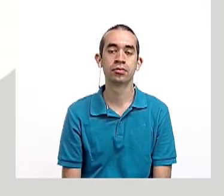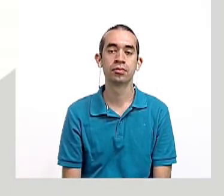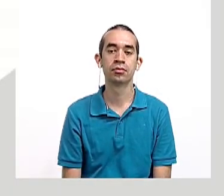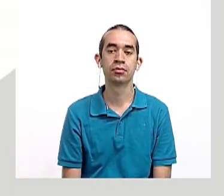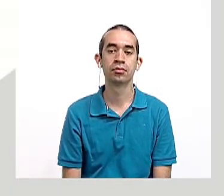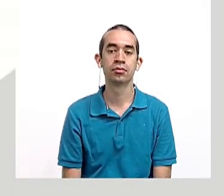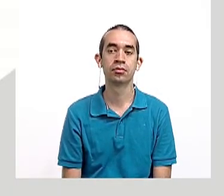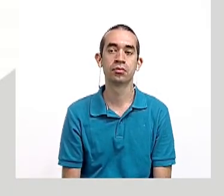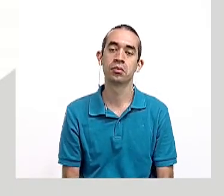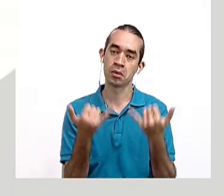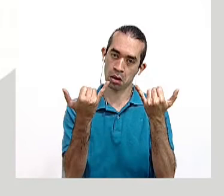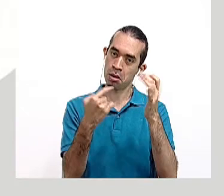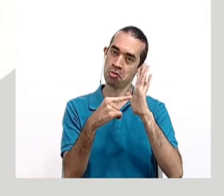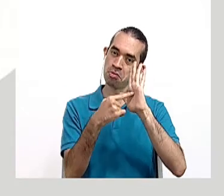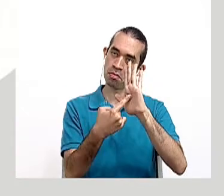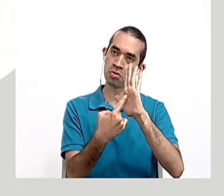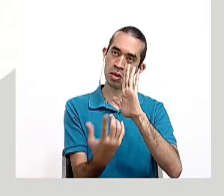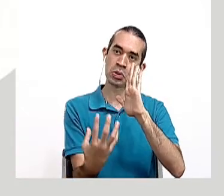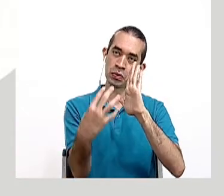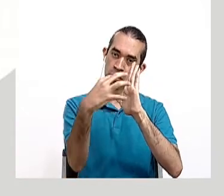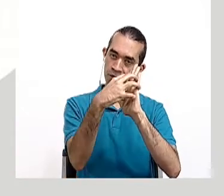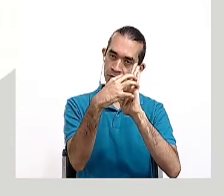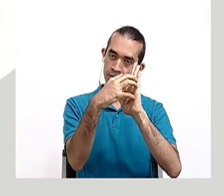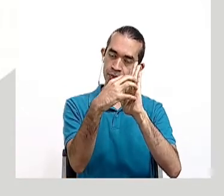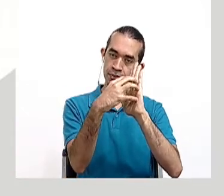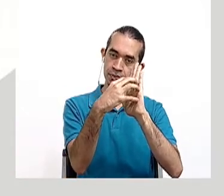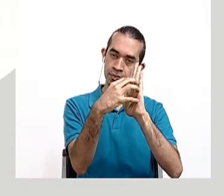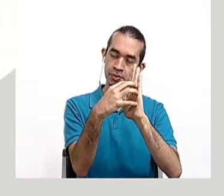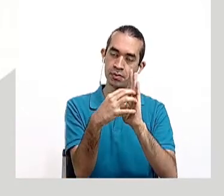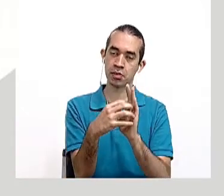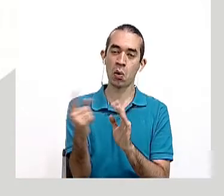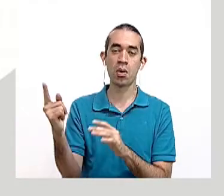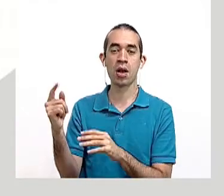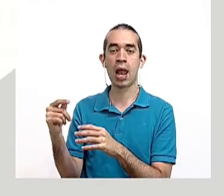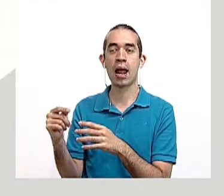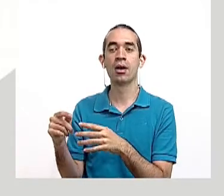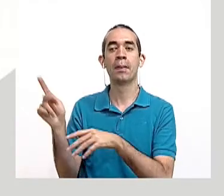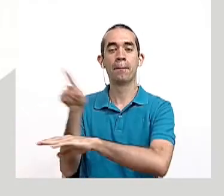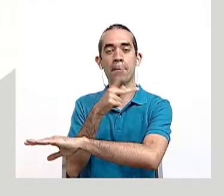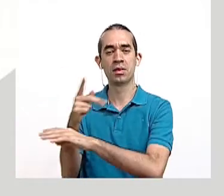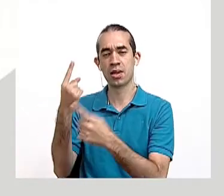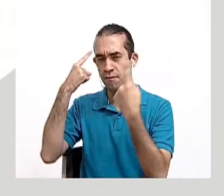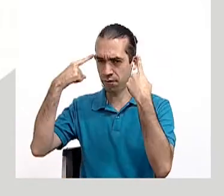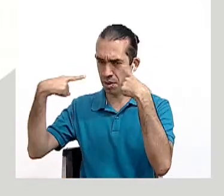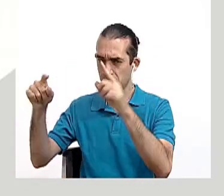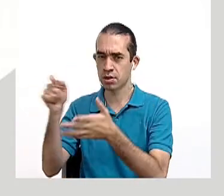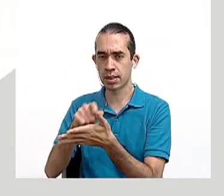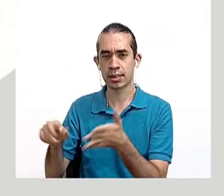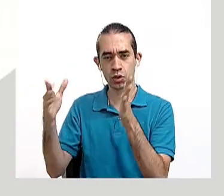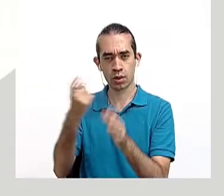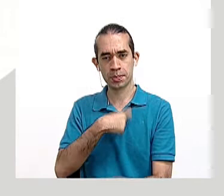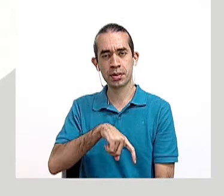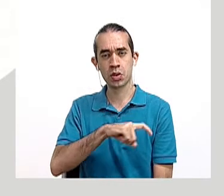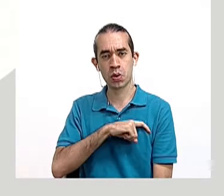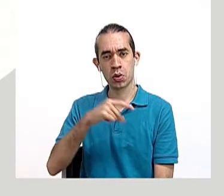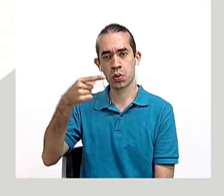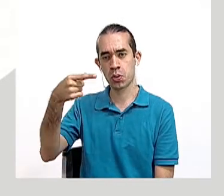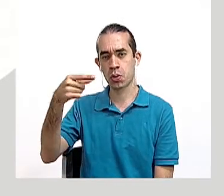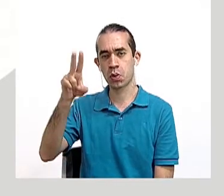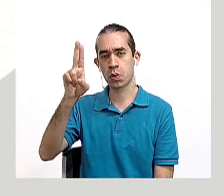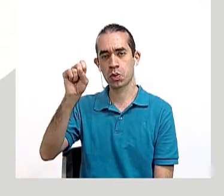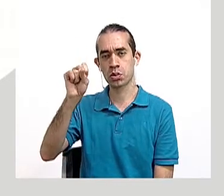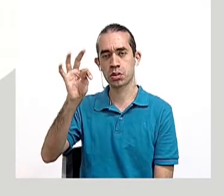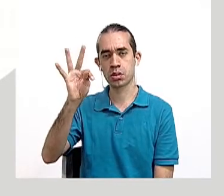Les comparto una estrofa de una de las rimas más famosas del escritor Gustavo Adolfo